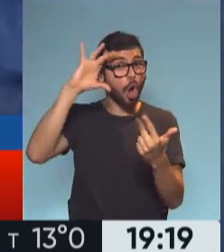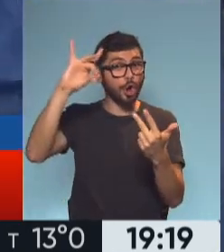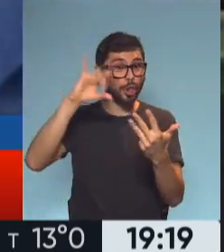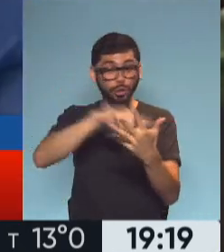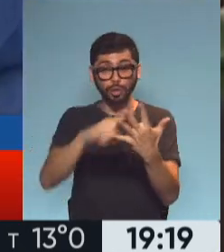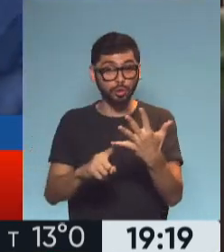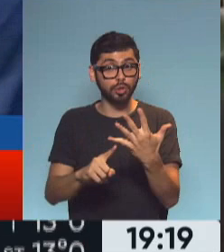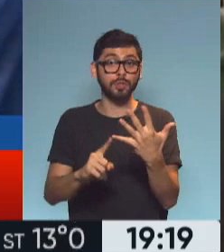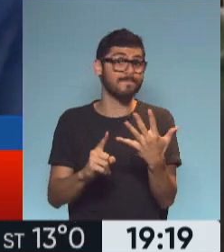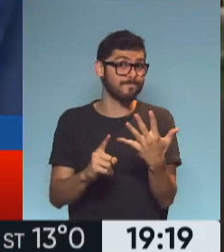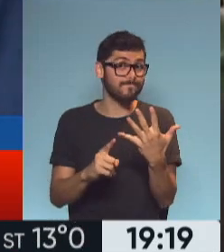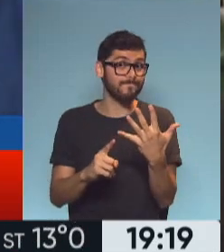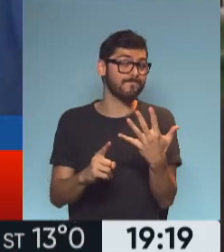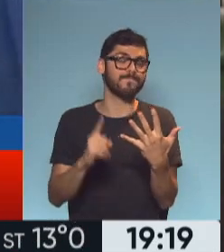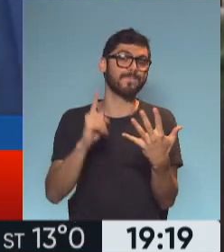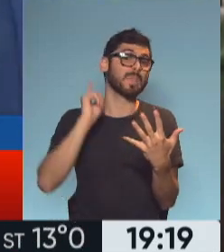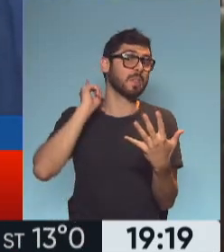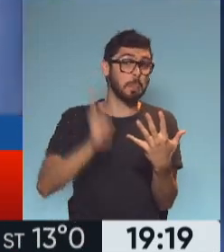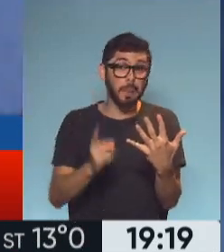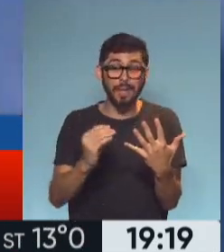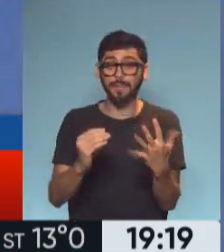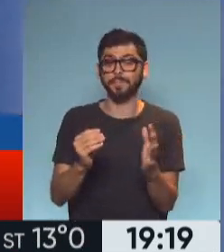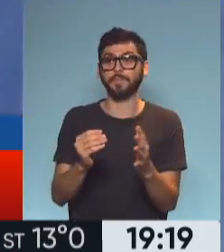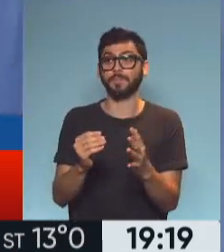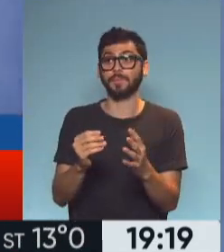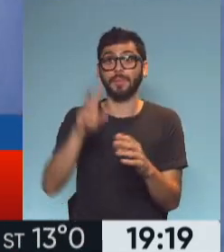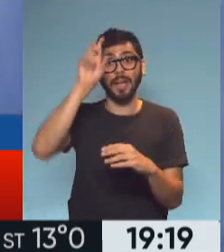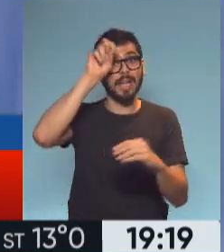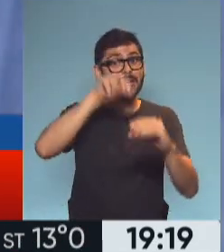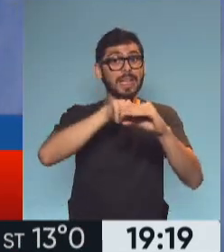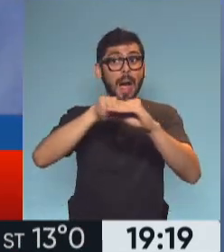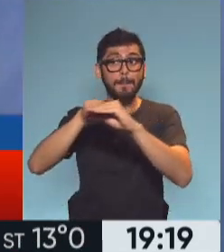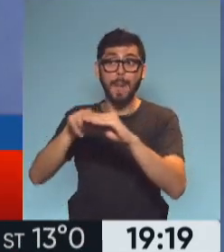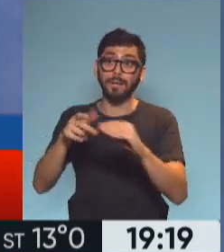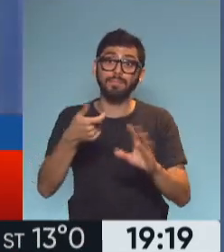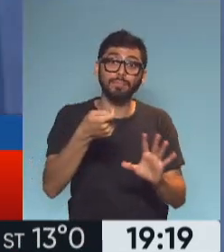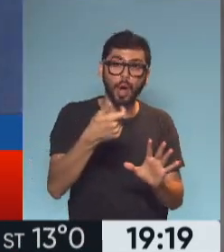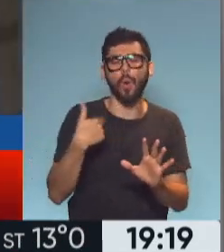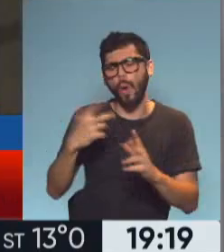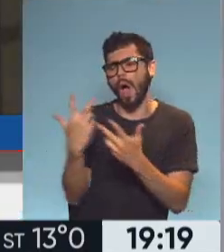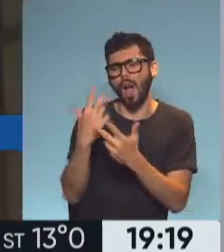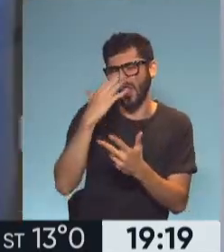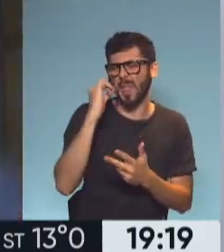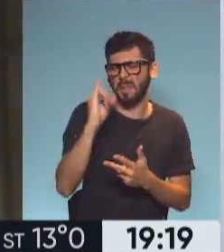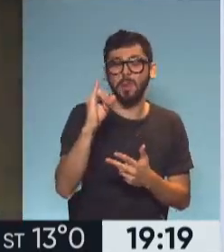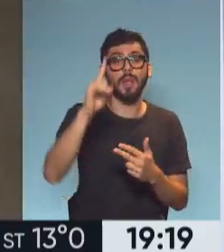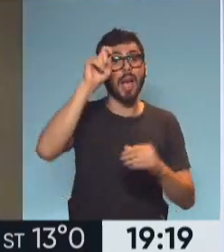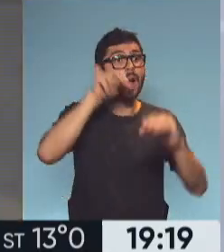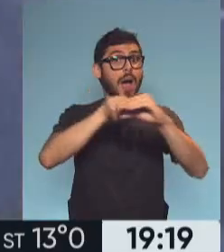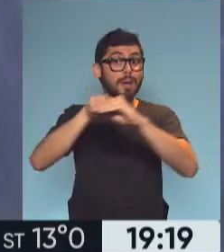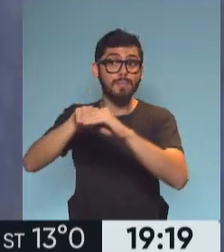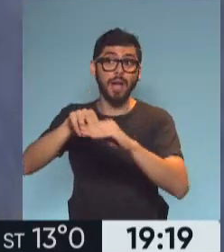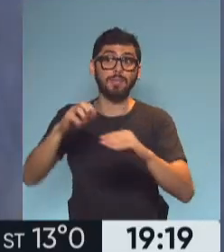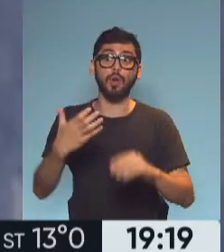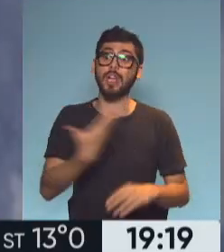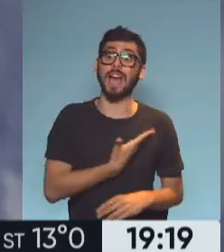doctor y eso y con las escasez de camas que hay vamos a tener una charla dentro un rato para ver la escasez de camas que